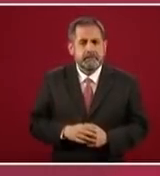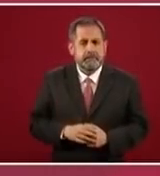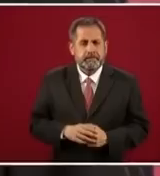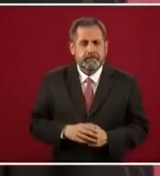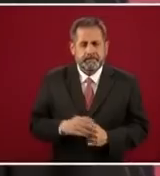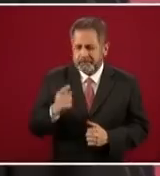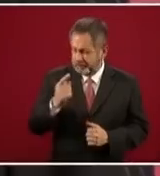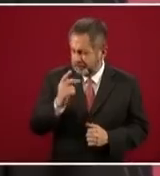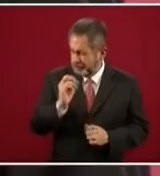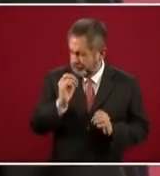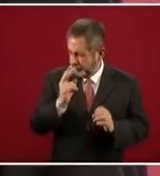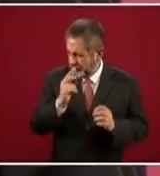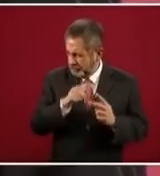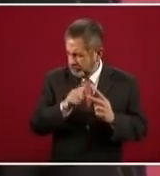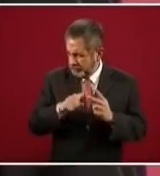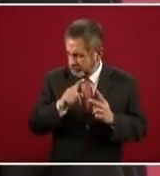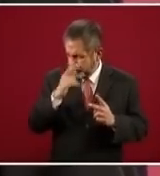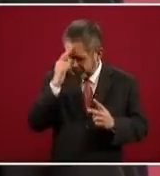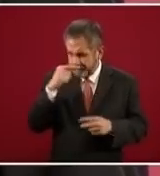o dos,